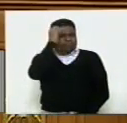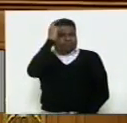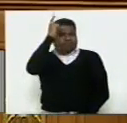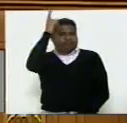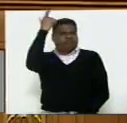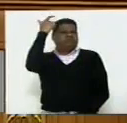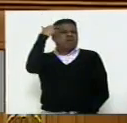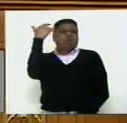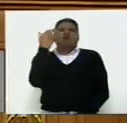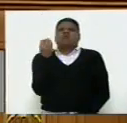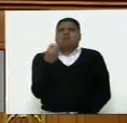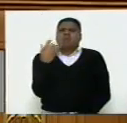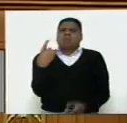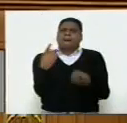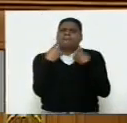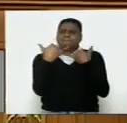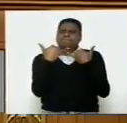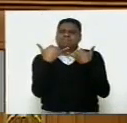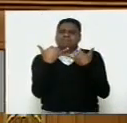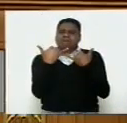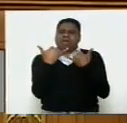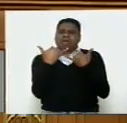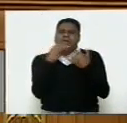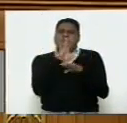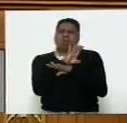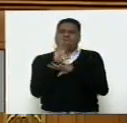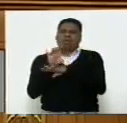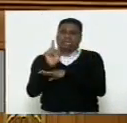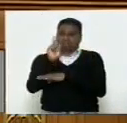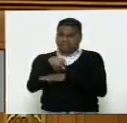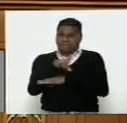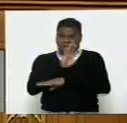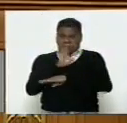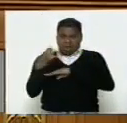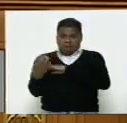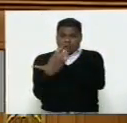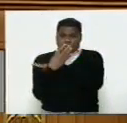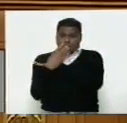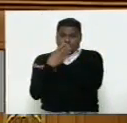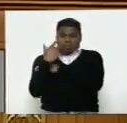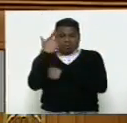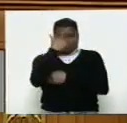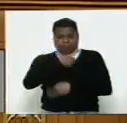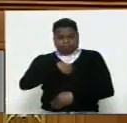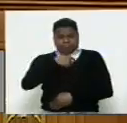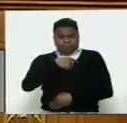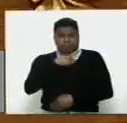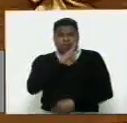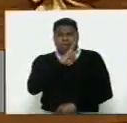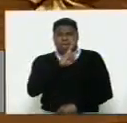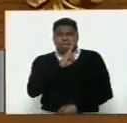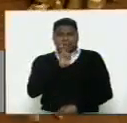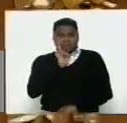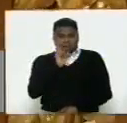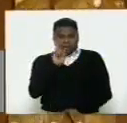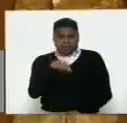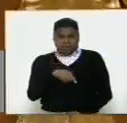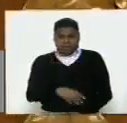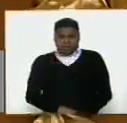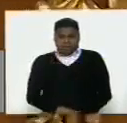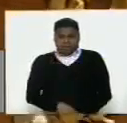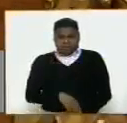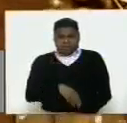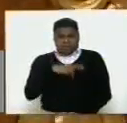sí misma. Cuidada por ese padre que debería estar presente y podría disfrutar de esa experiencia,